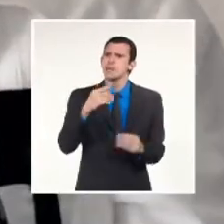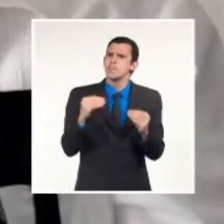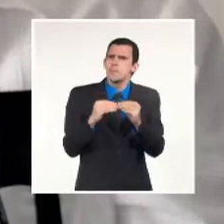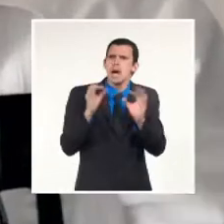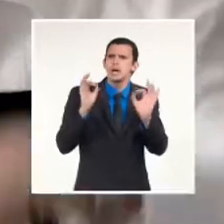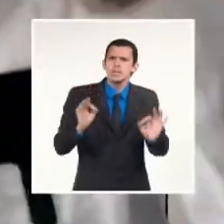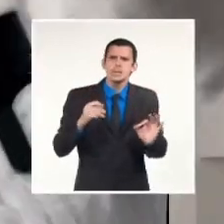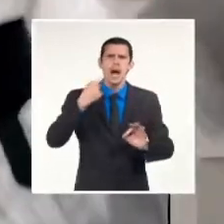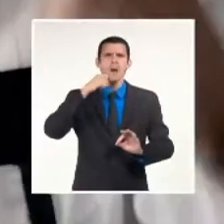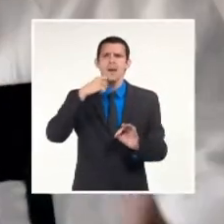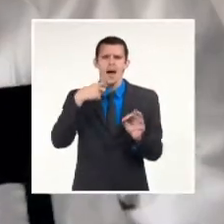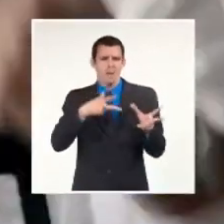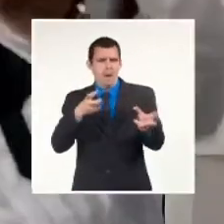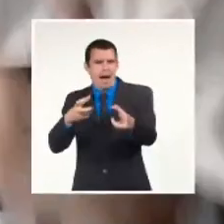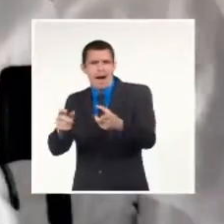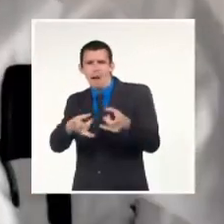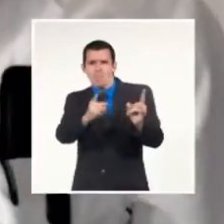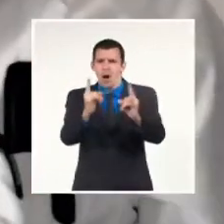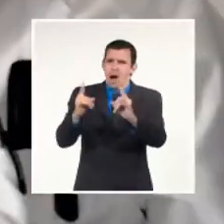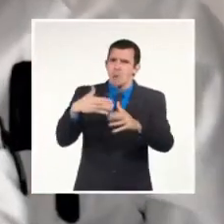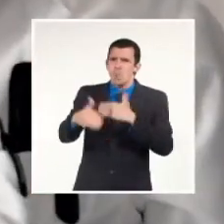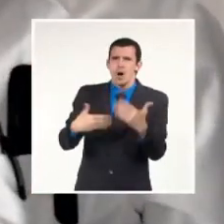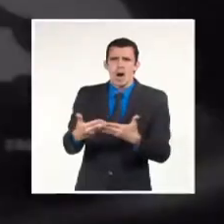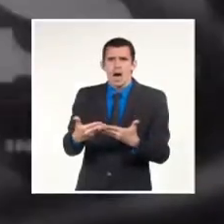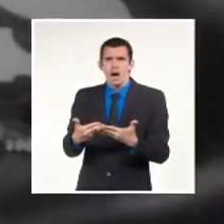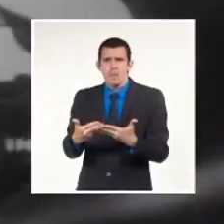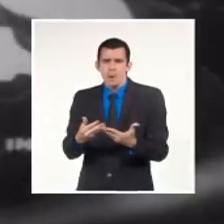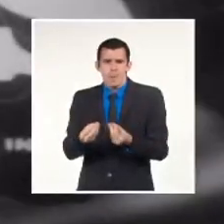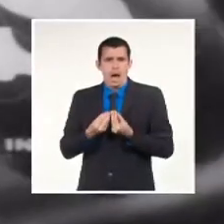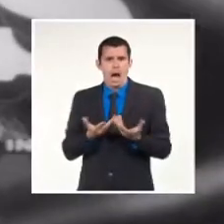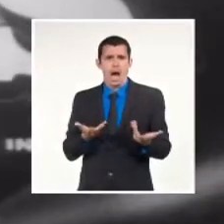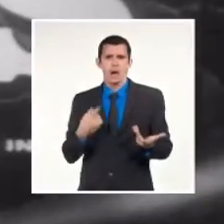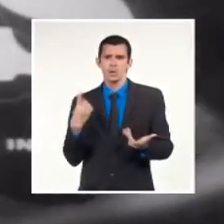quieren? Que le tiremos flores mientras ellos nos tiran balas.